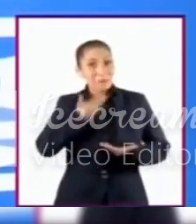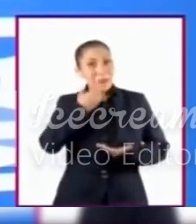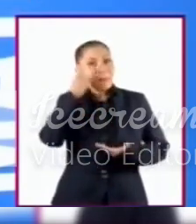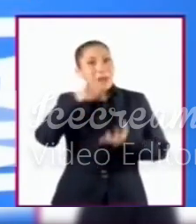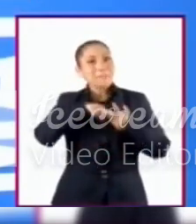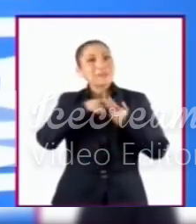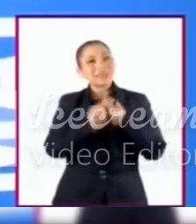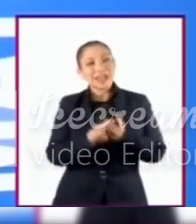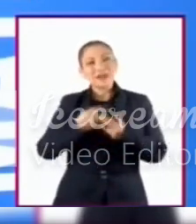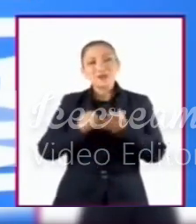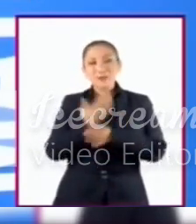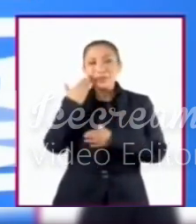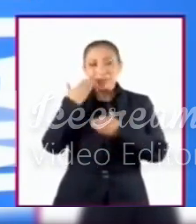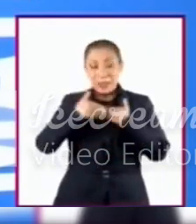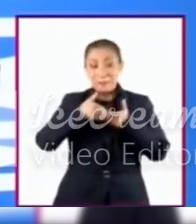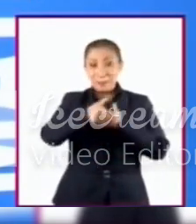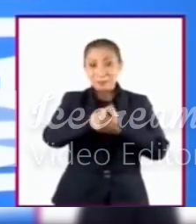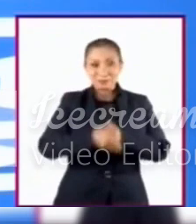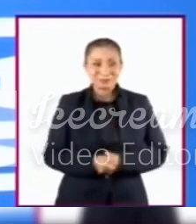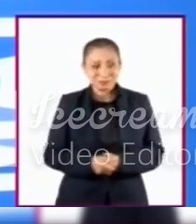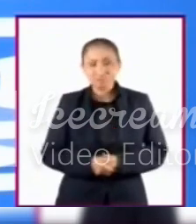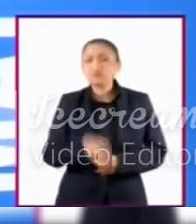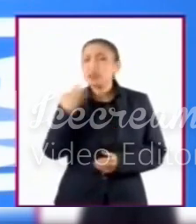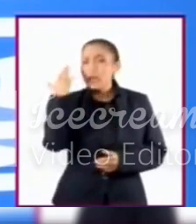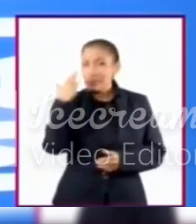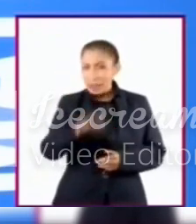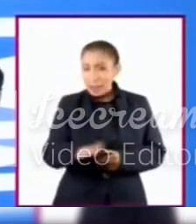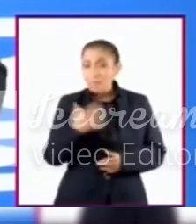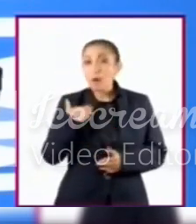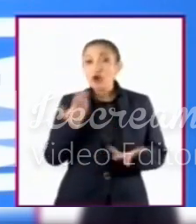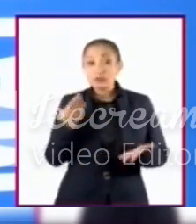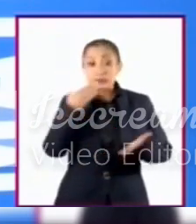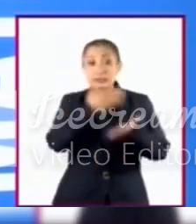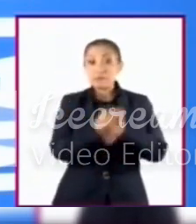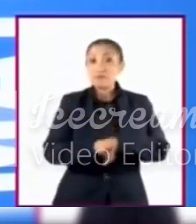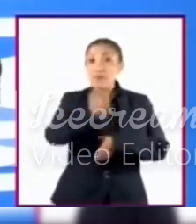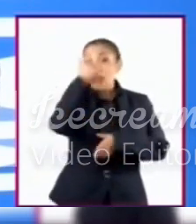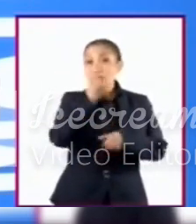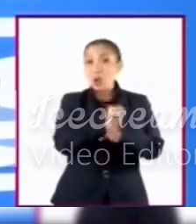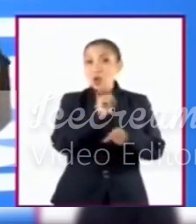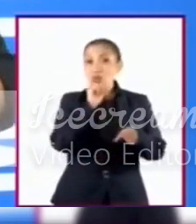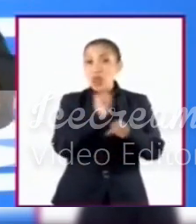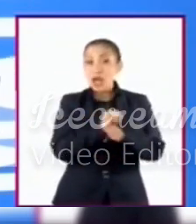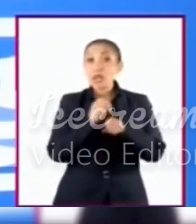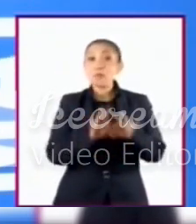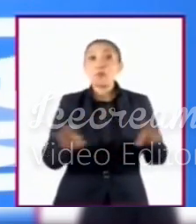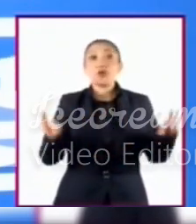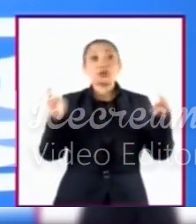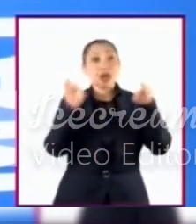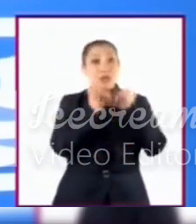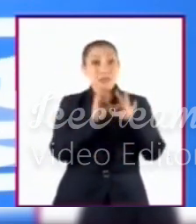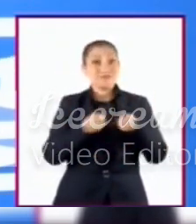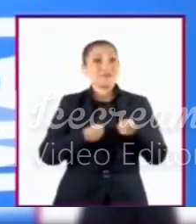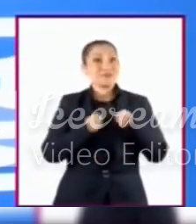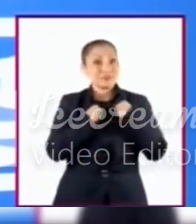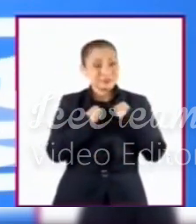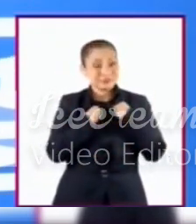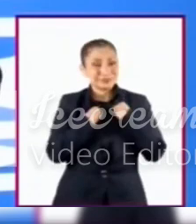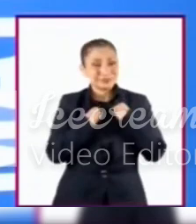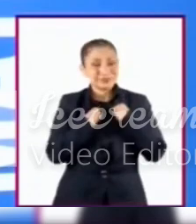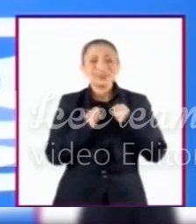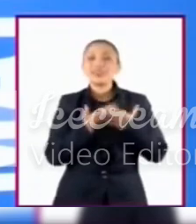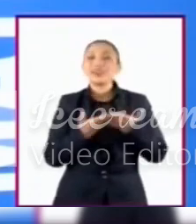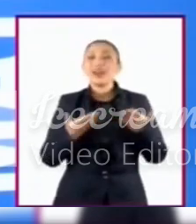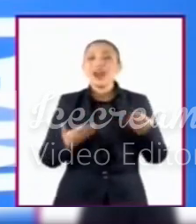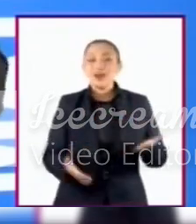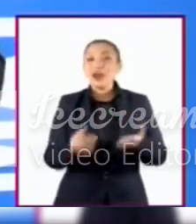para comenzar esta nueva etapa. Sabemos que el ingreso a secundaria es un momento muy importante en la vida y,